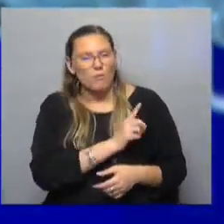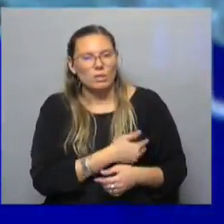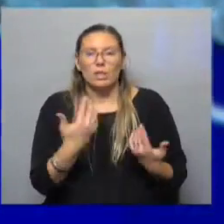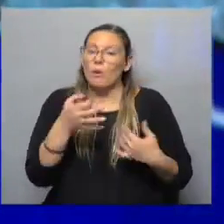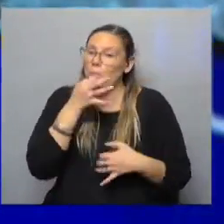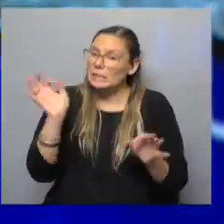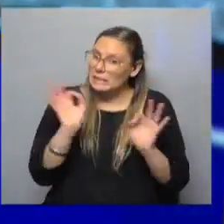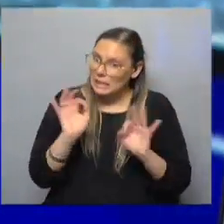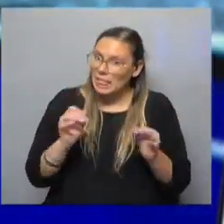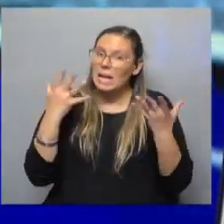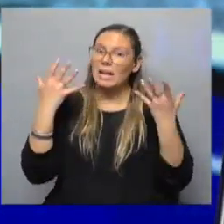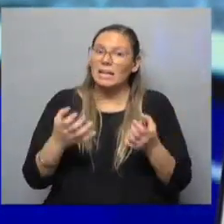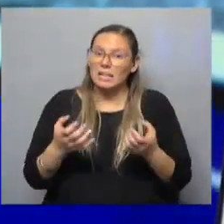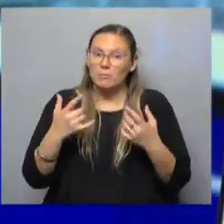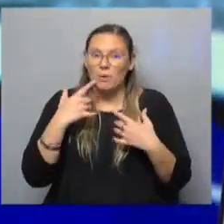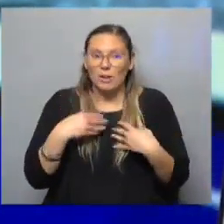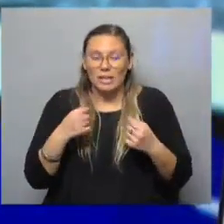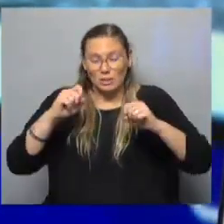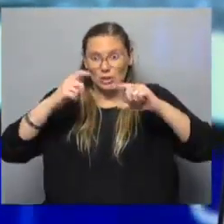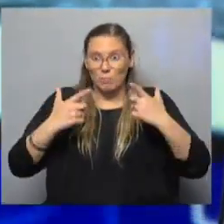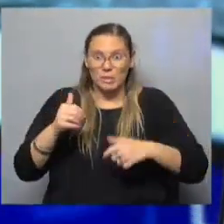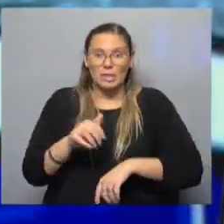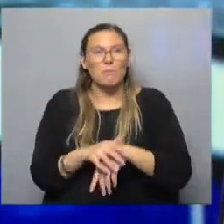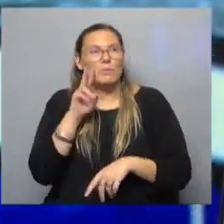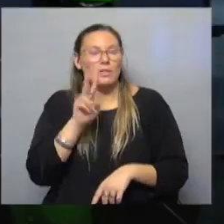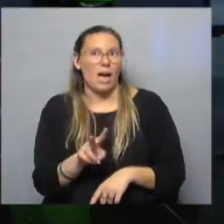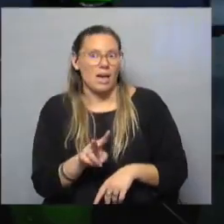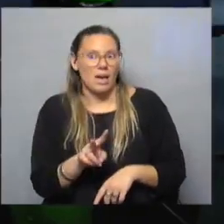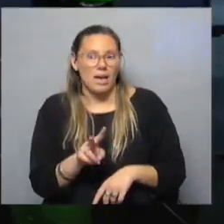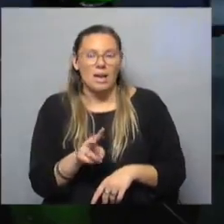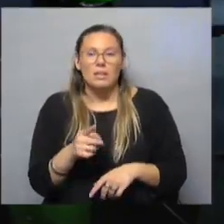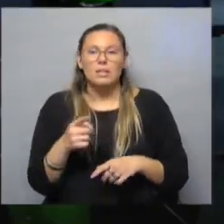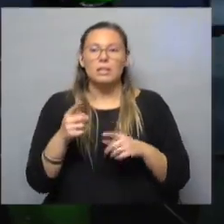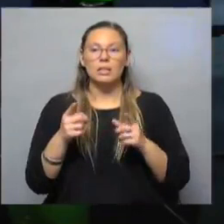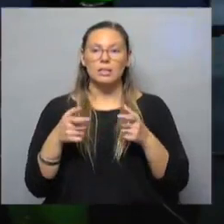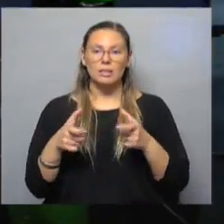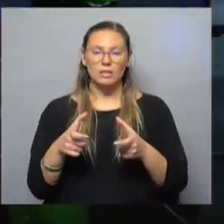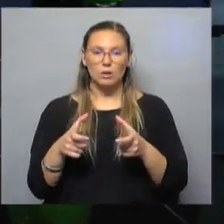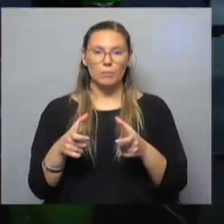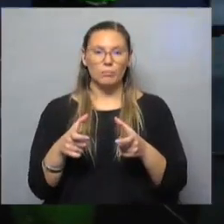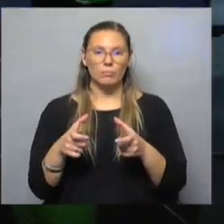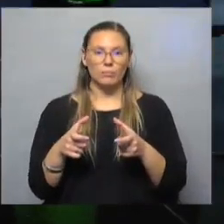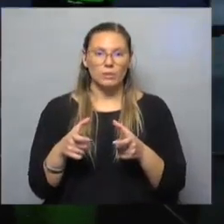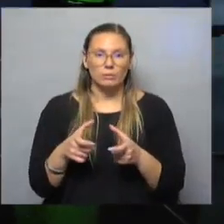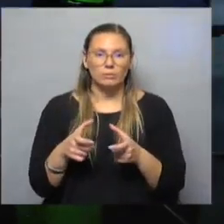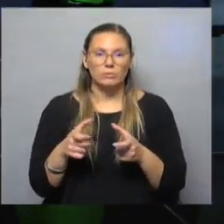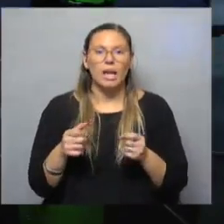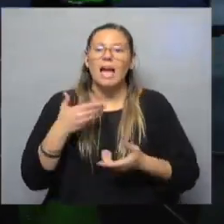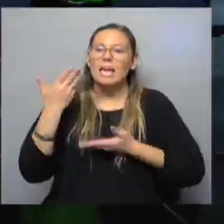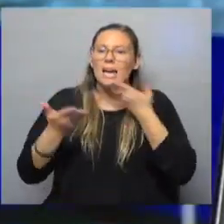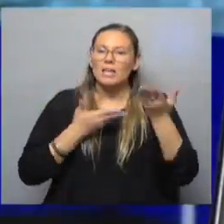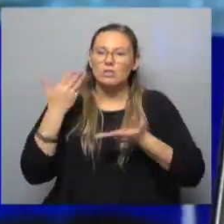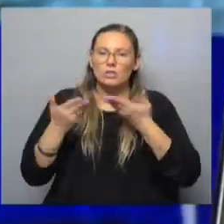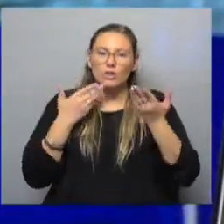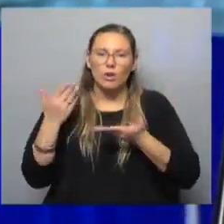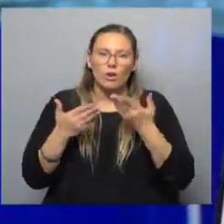nombrar ninguno porque queremos que lo sientan la sorpresa ahí cuando vayan. Y va a haber, además del disco, todas las canciones que tenemos